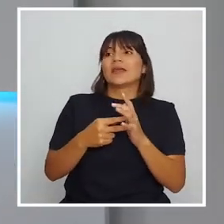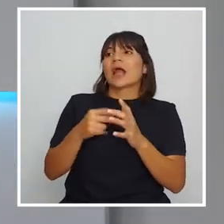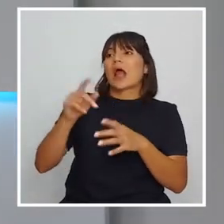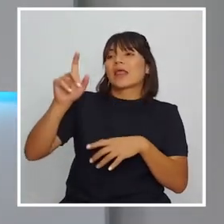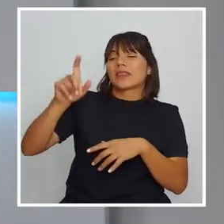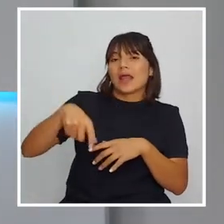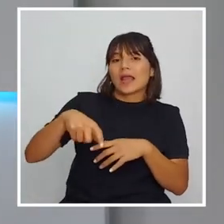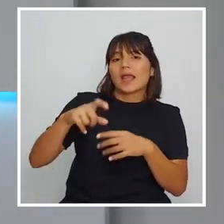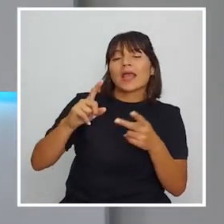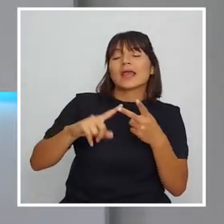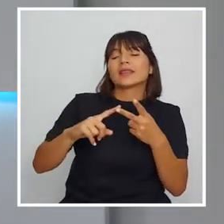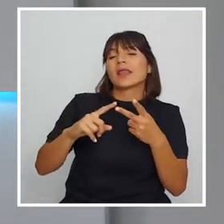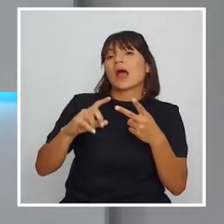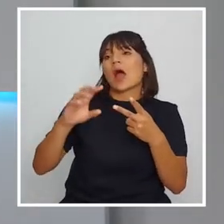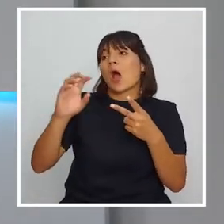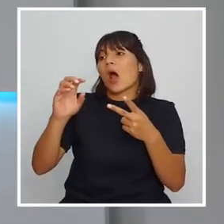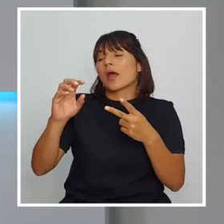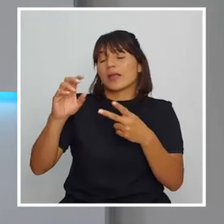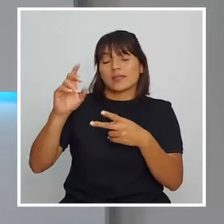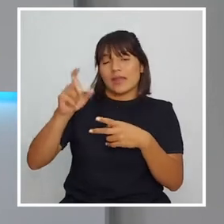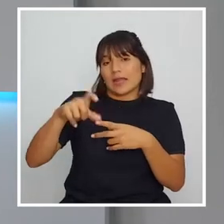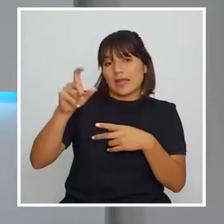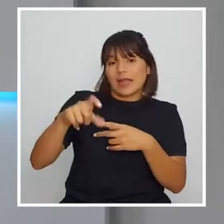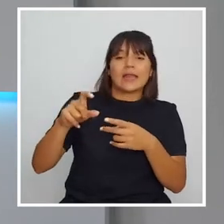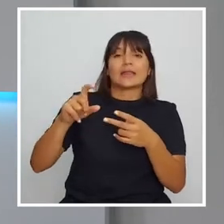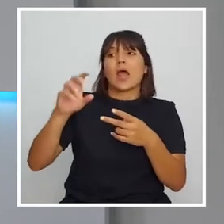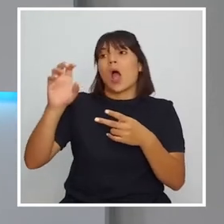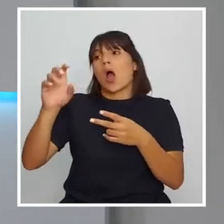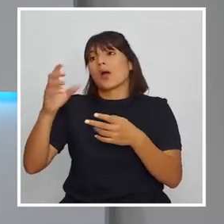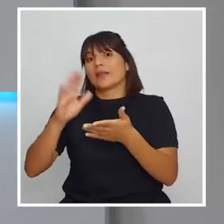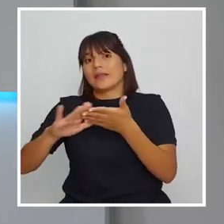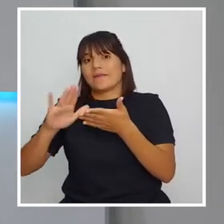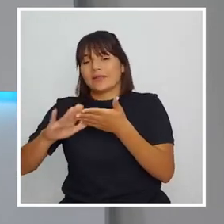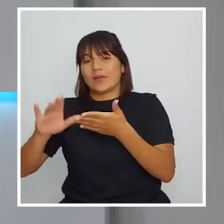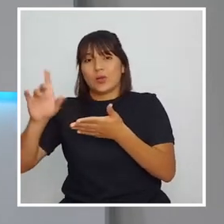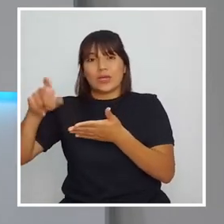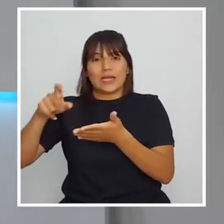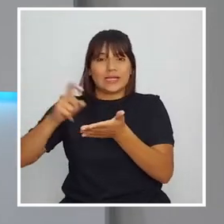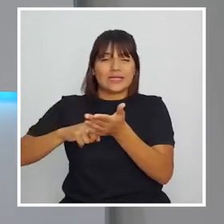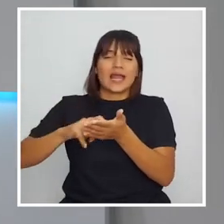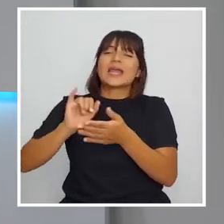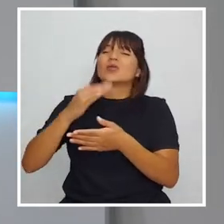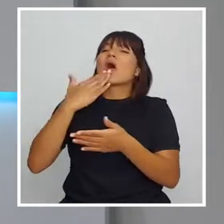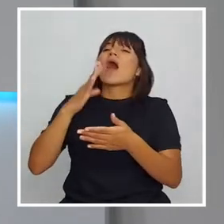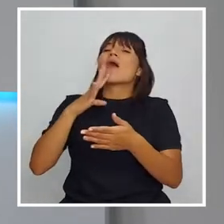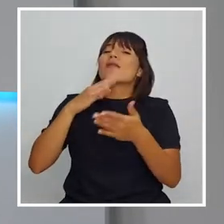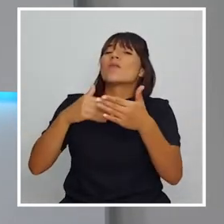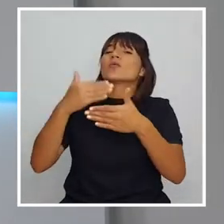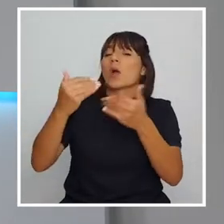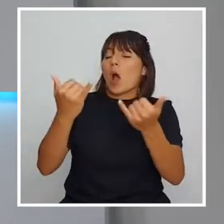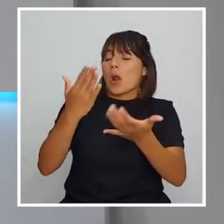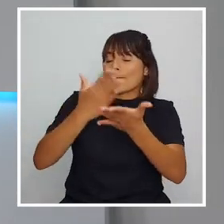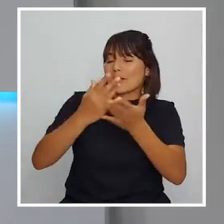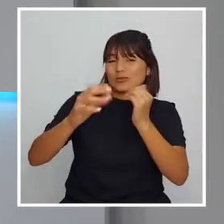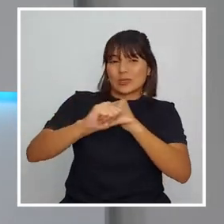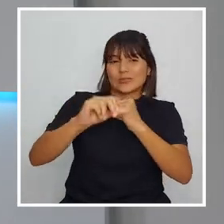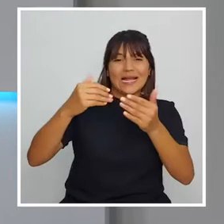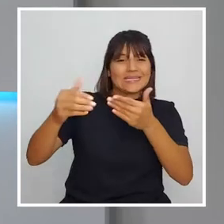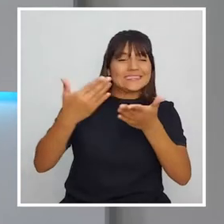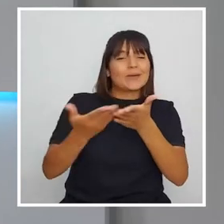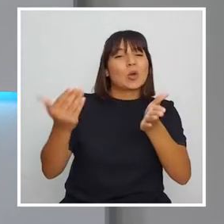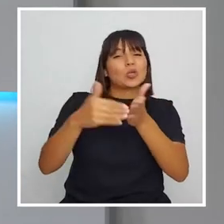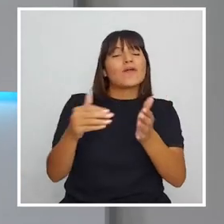tarjetas, en débito, en efectivo. Eso lo hablamos al regresar. Vamos a hacer una pausa comercial y ya regresamos